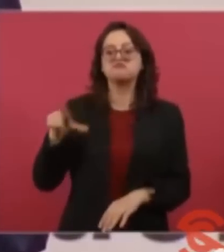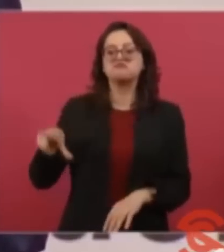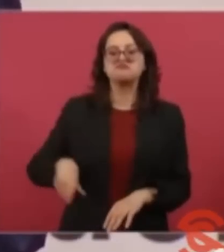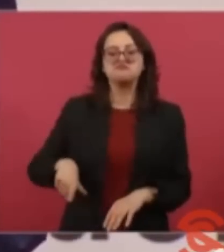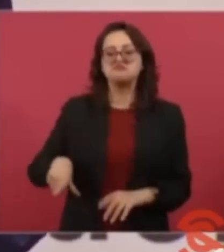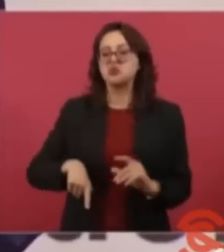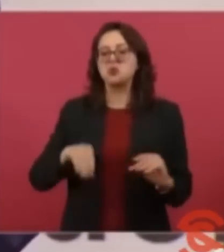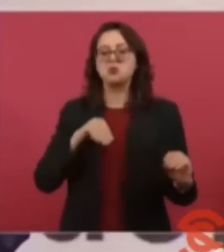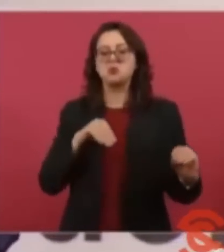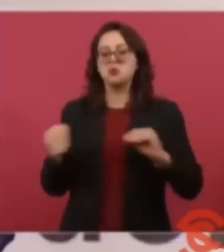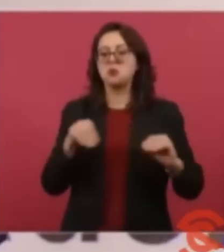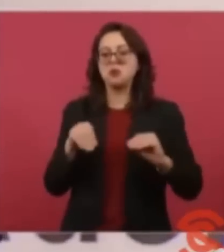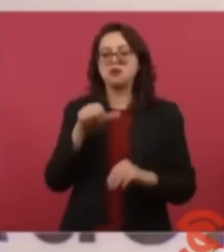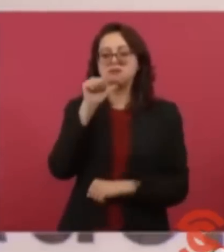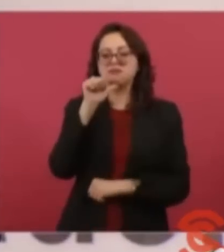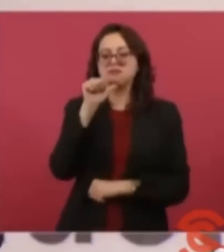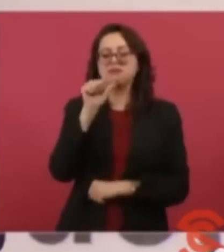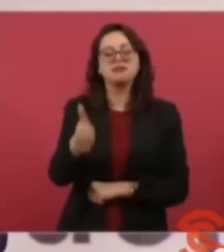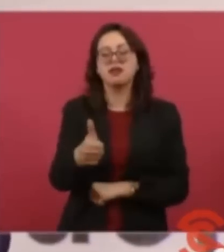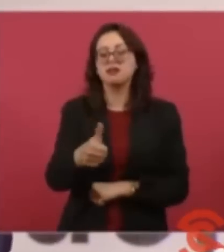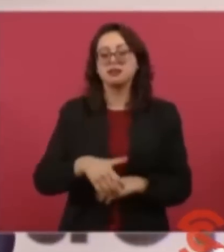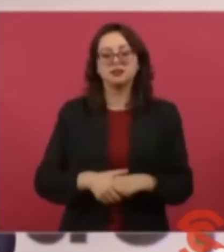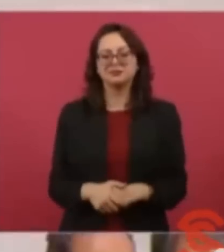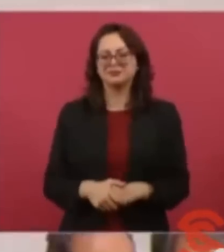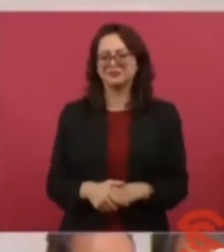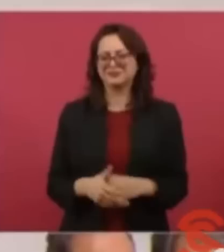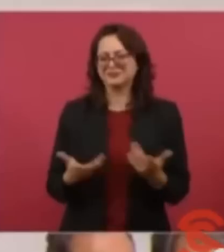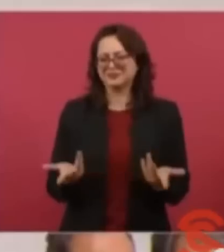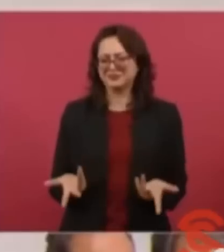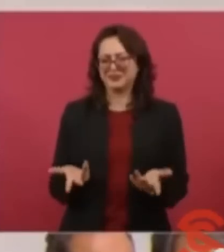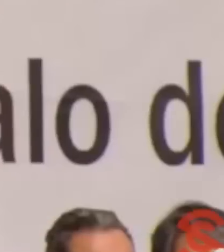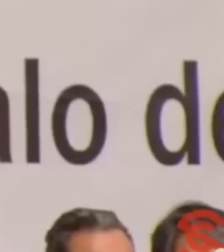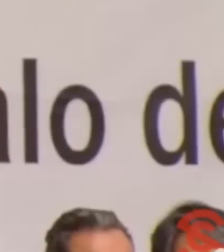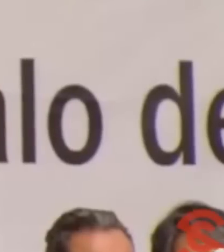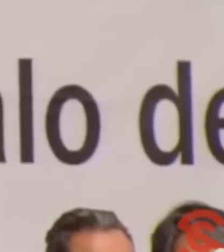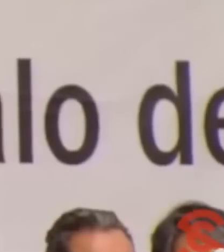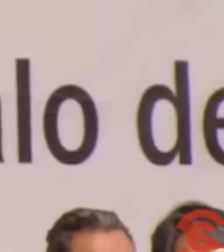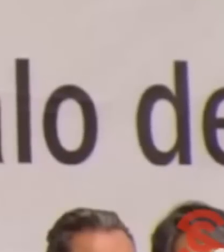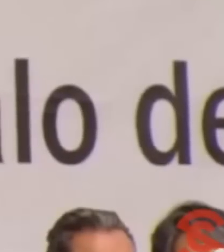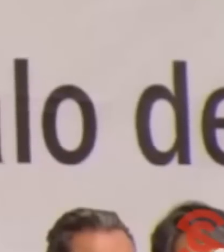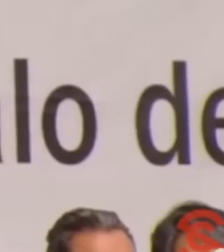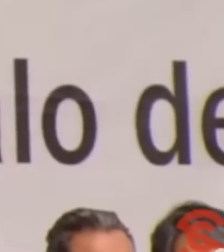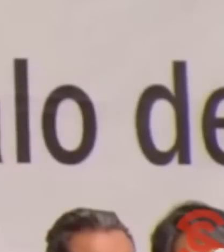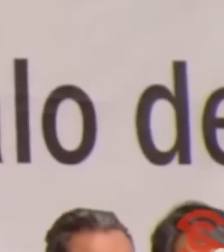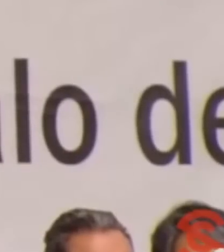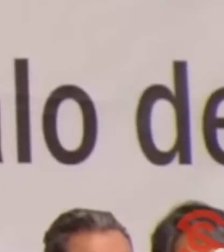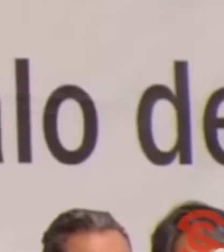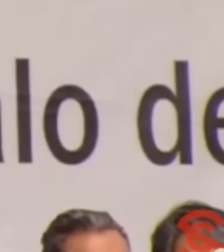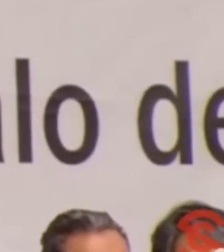no creían en la importancia de la inversión pública,